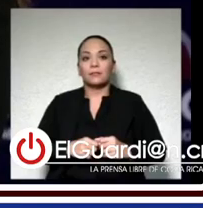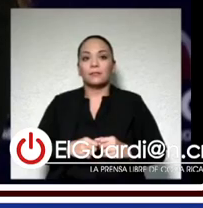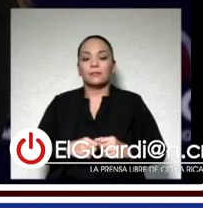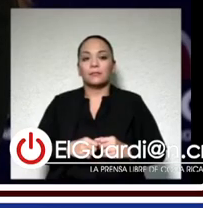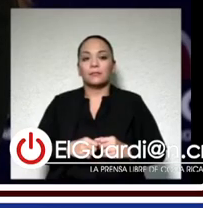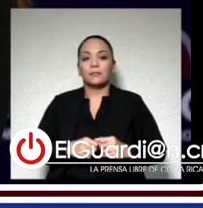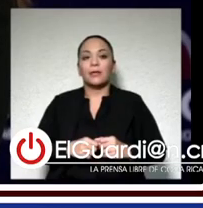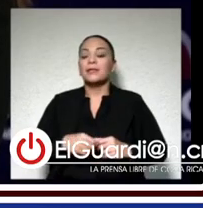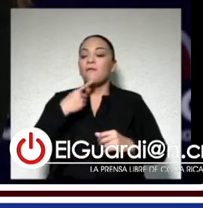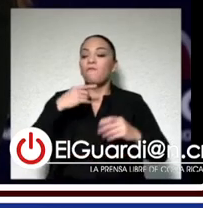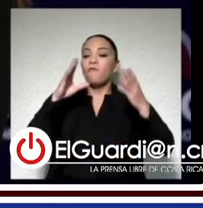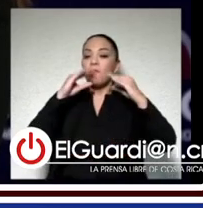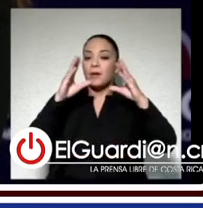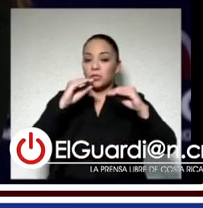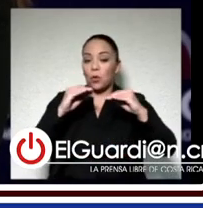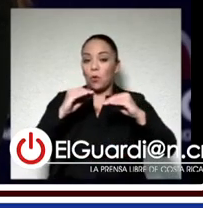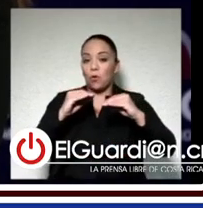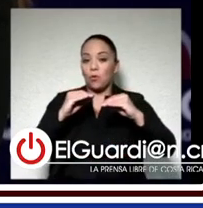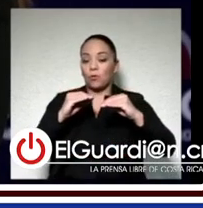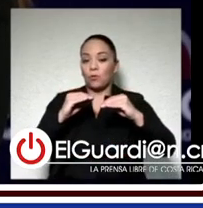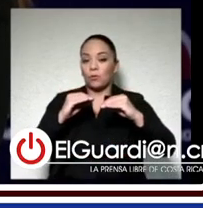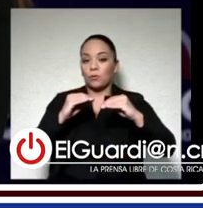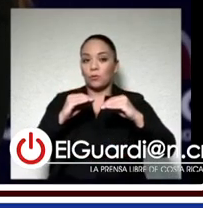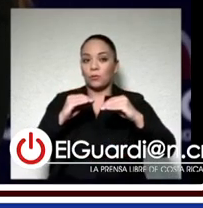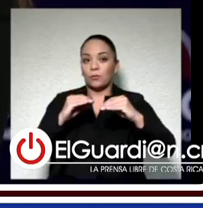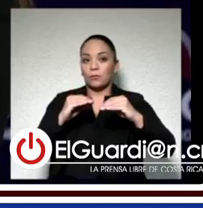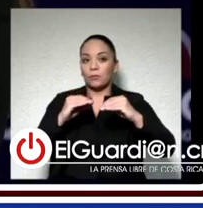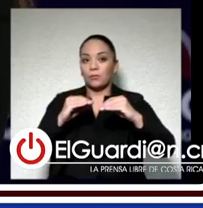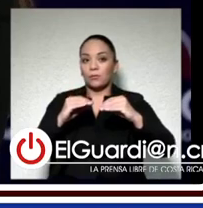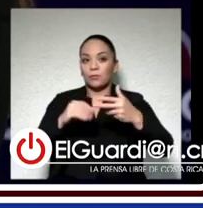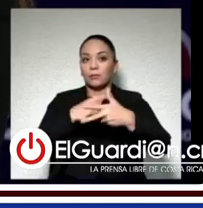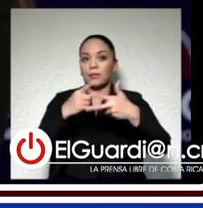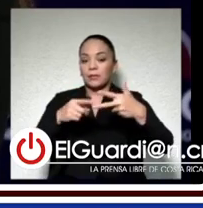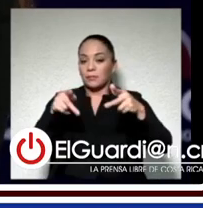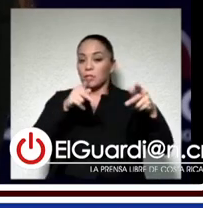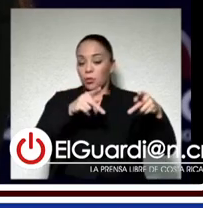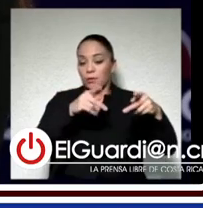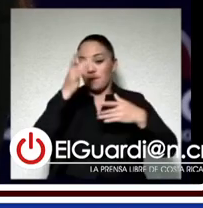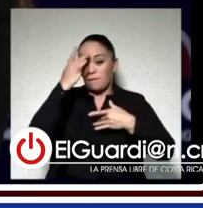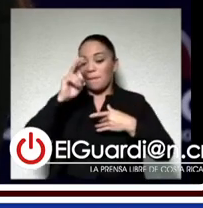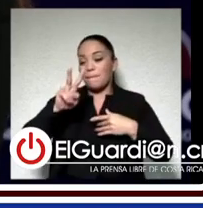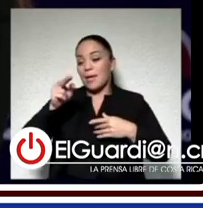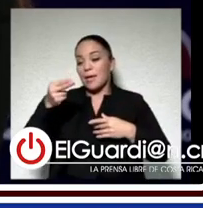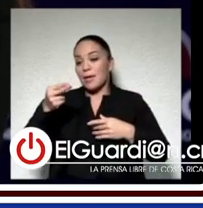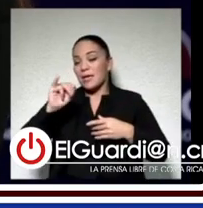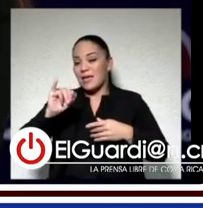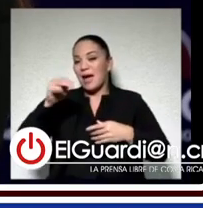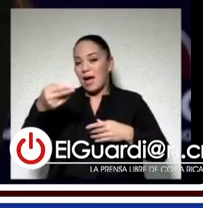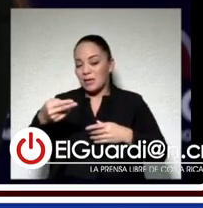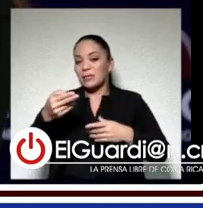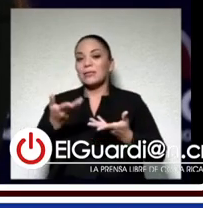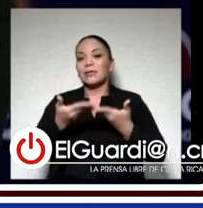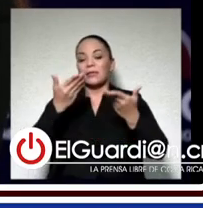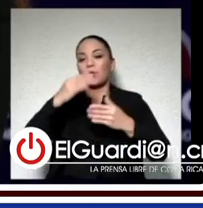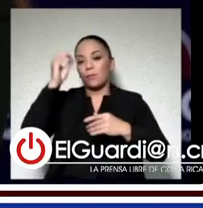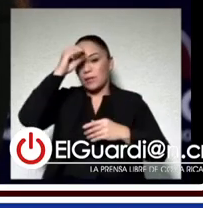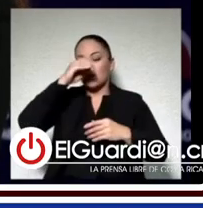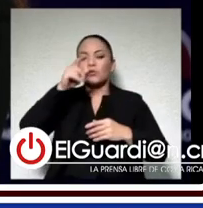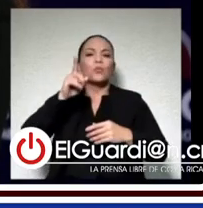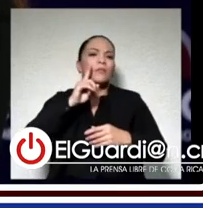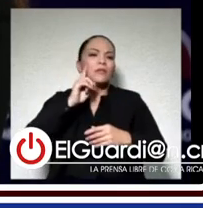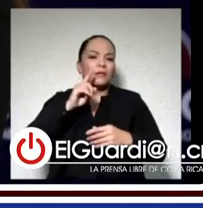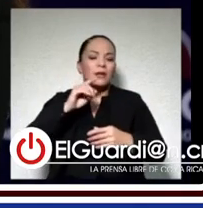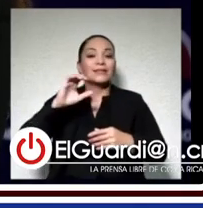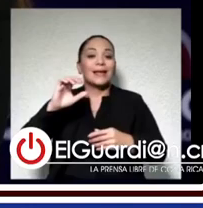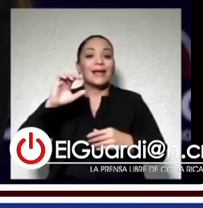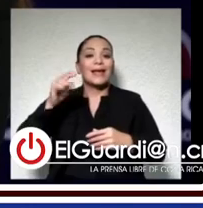la información de 3 pacientes con VIH, ya salió el criterio de que eso fue una mentira de Cere